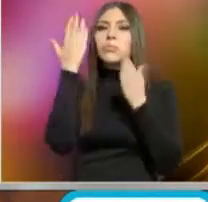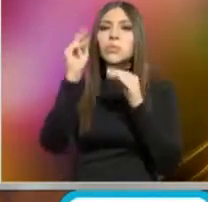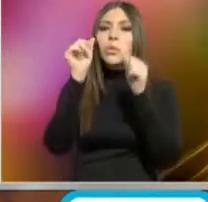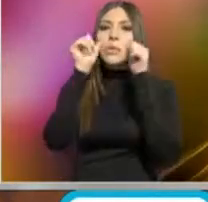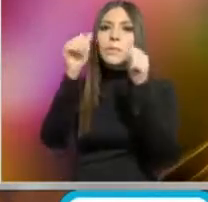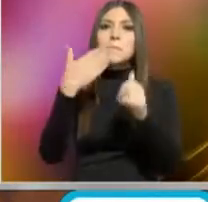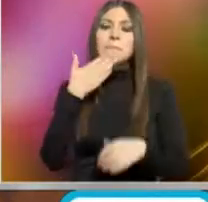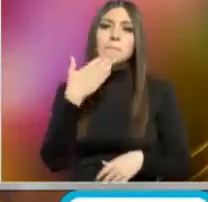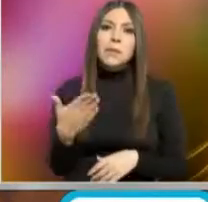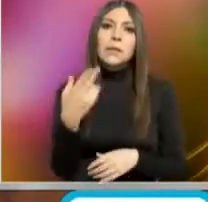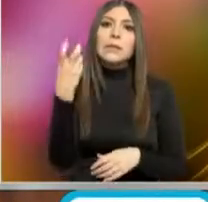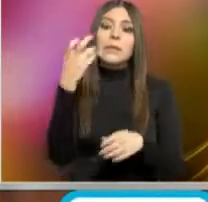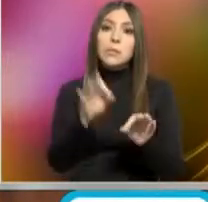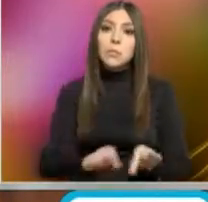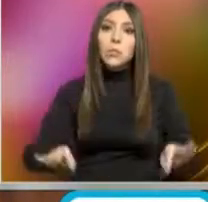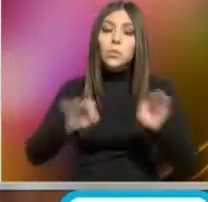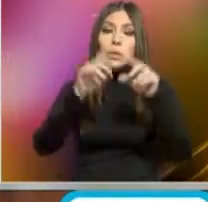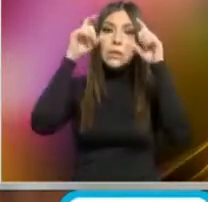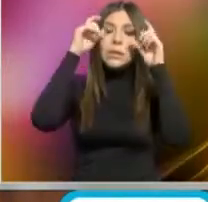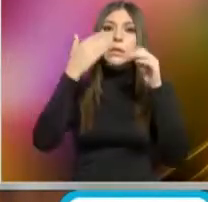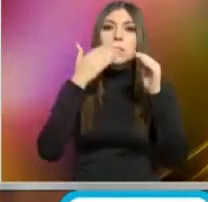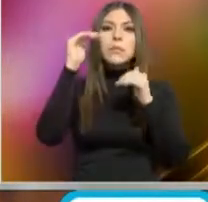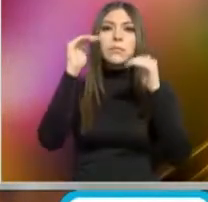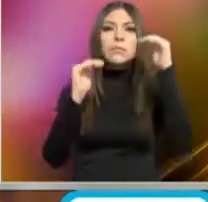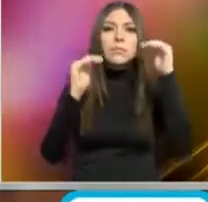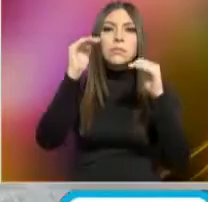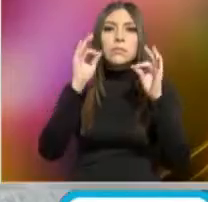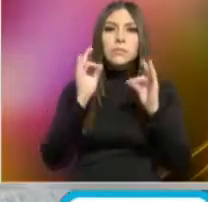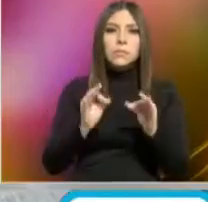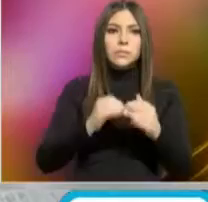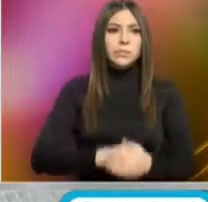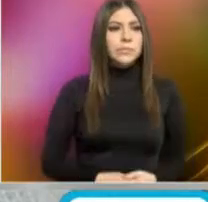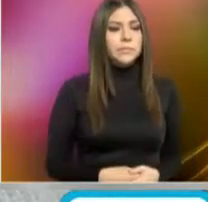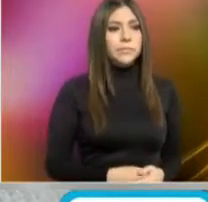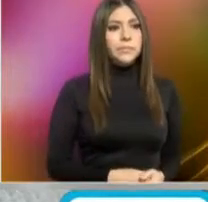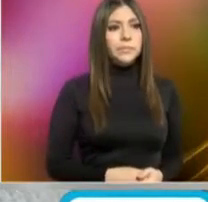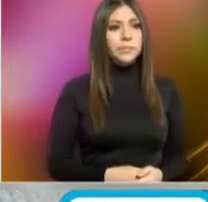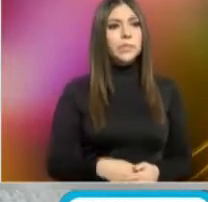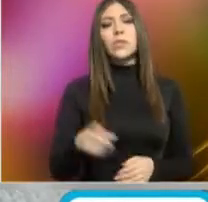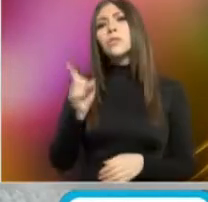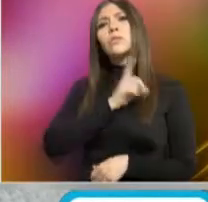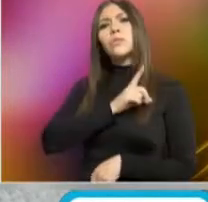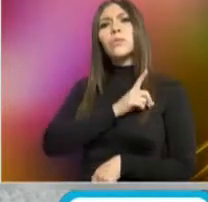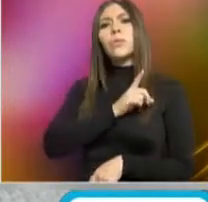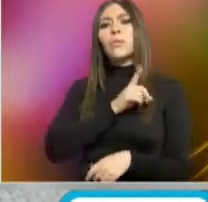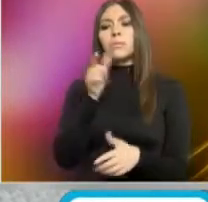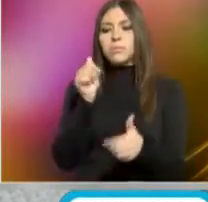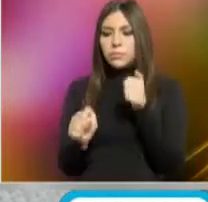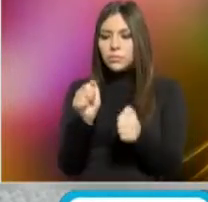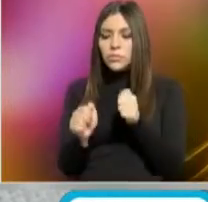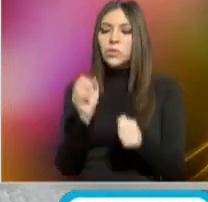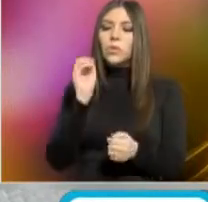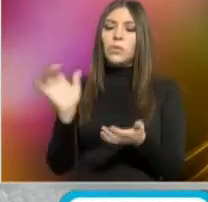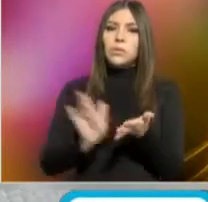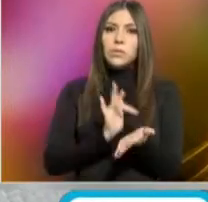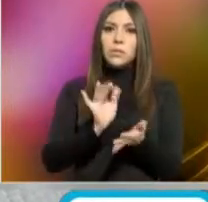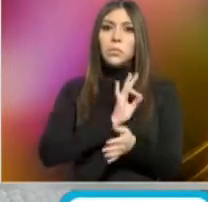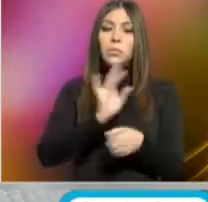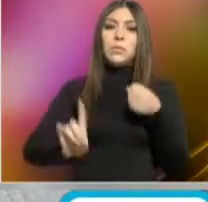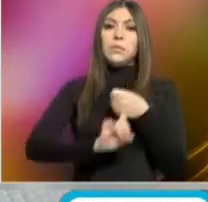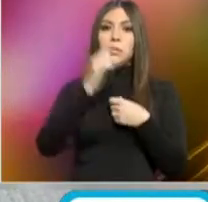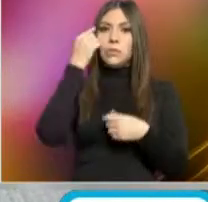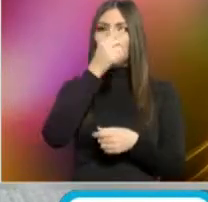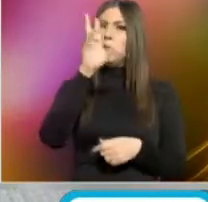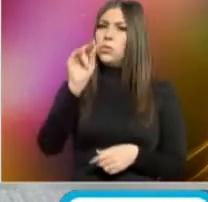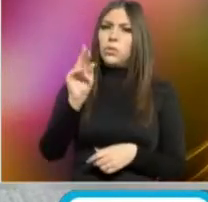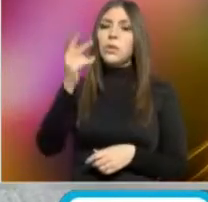graduación correcta. Doctor, no solamente las tablets y los videojuegos pueden afectar de esta forma. Le pregunto, ¿de alguna manera también puede